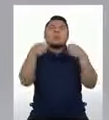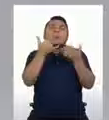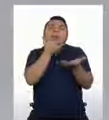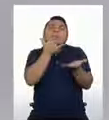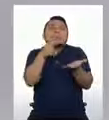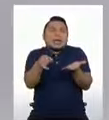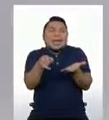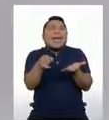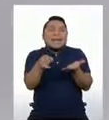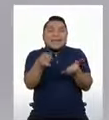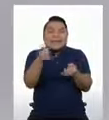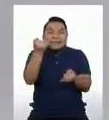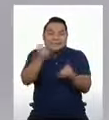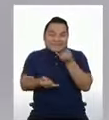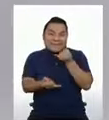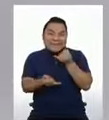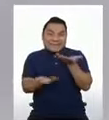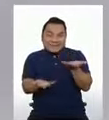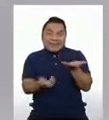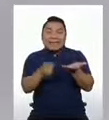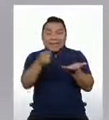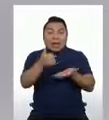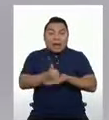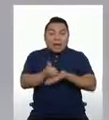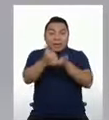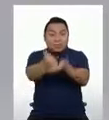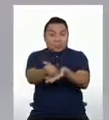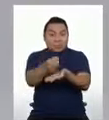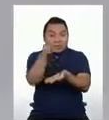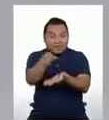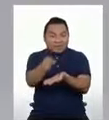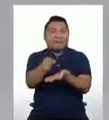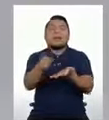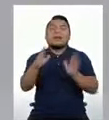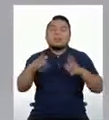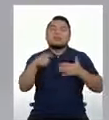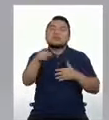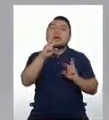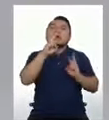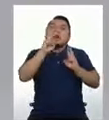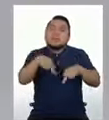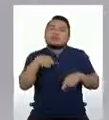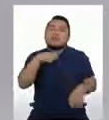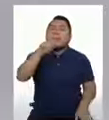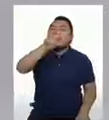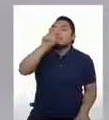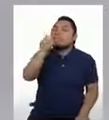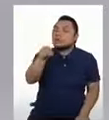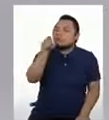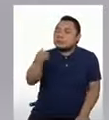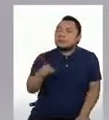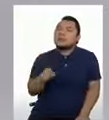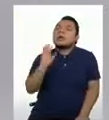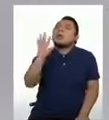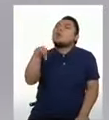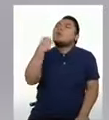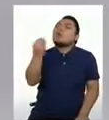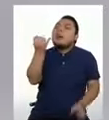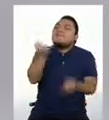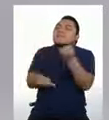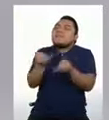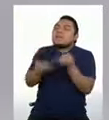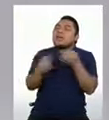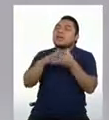qué puede pasar. Y para ayudarnos con esta parte, Patti, tenemos que responder a la pregunta de ¿cómo finalizó